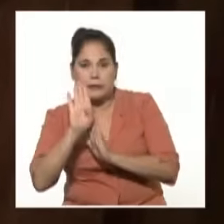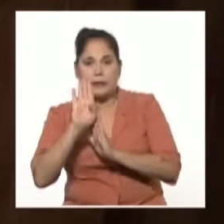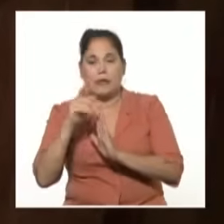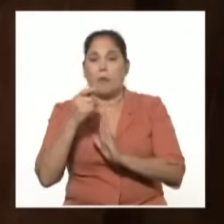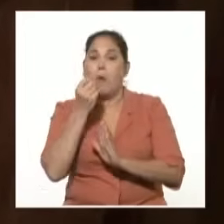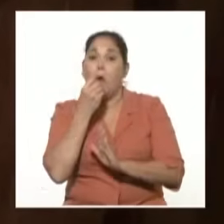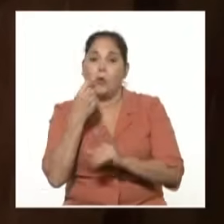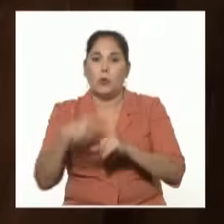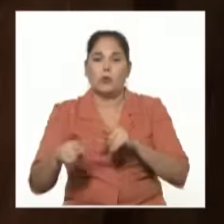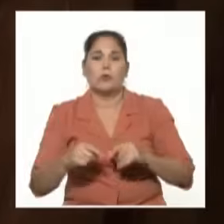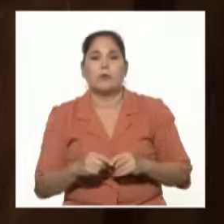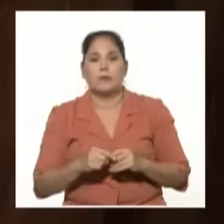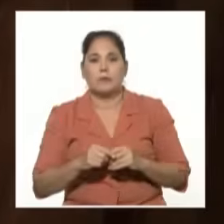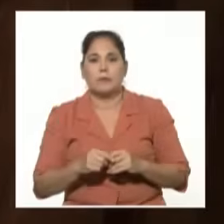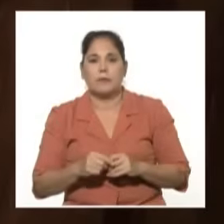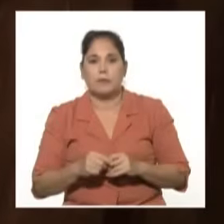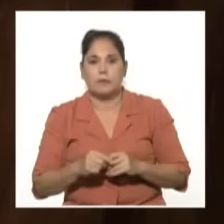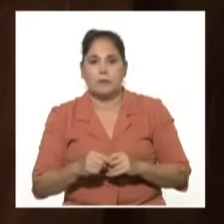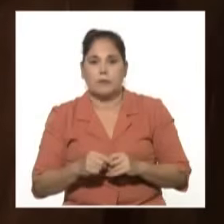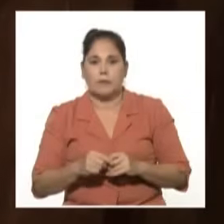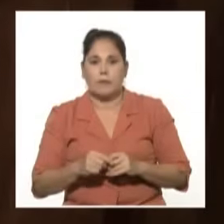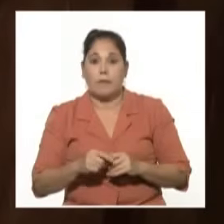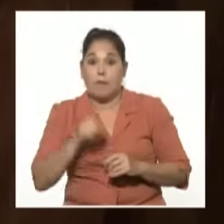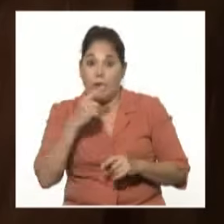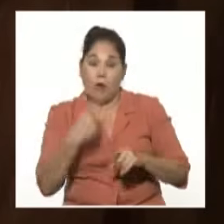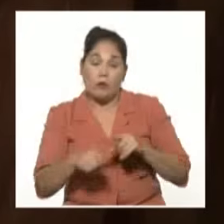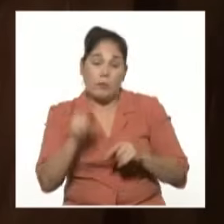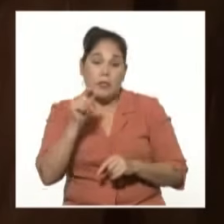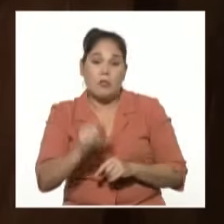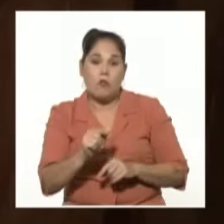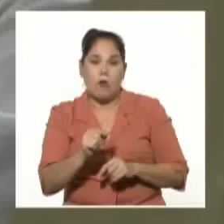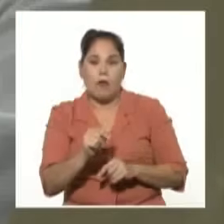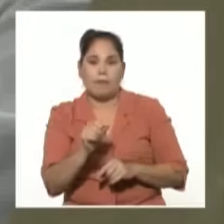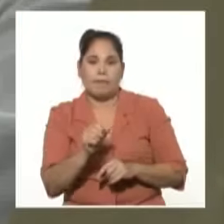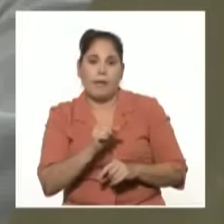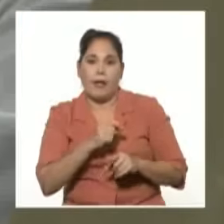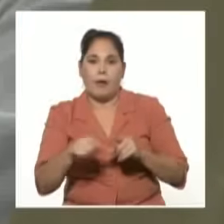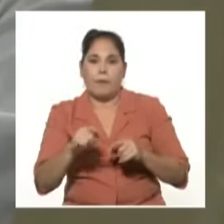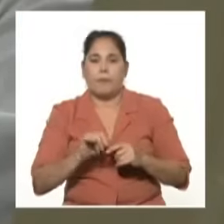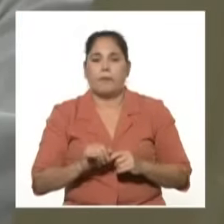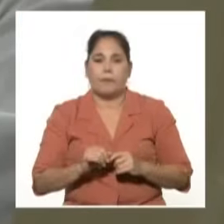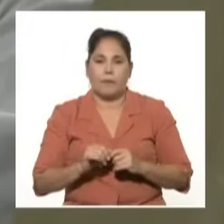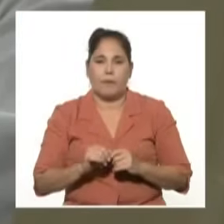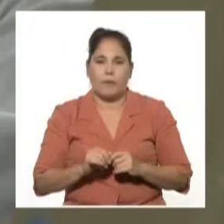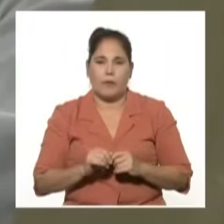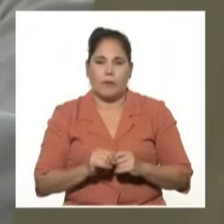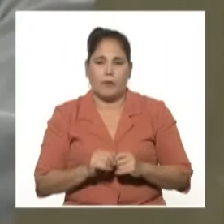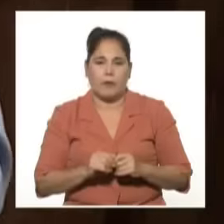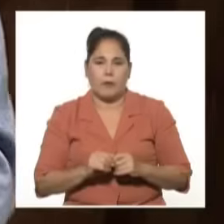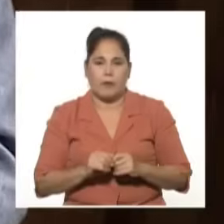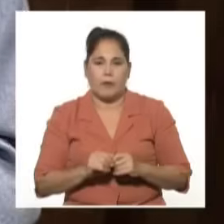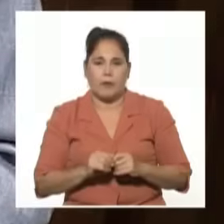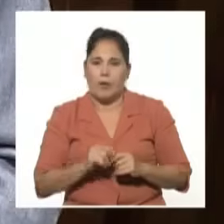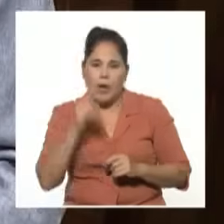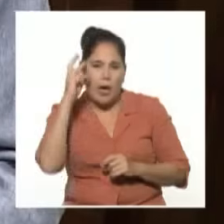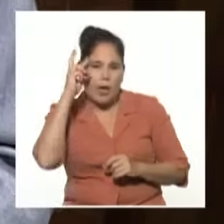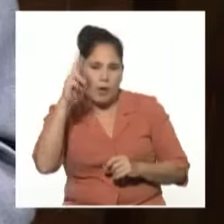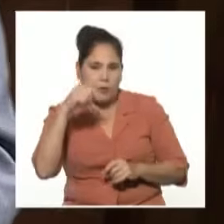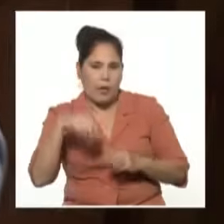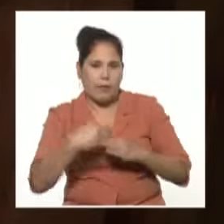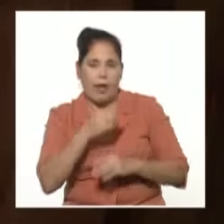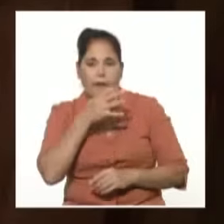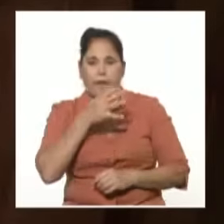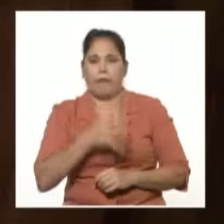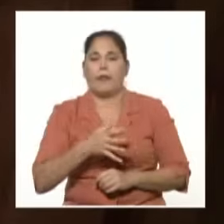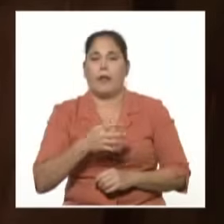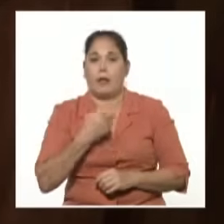la nación que un día los exaltó a las máximas instancias. Recordaba en estos días a Fidel